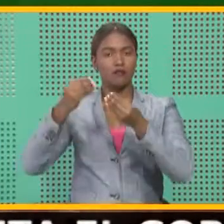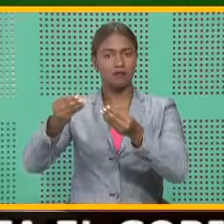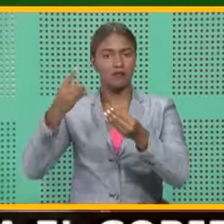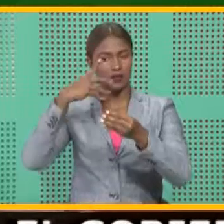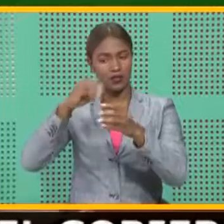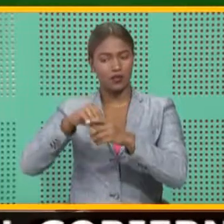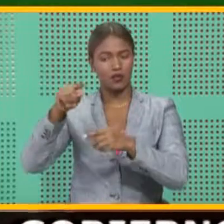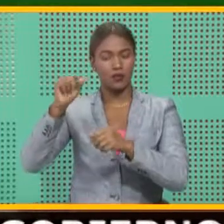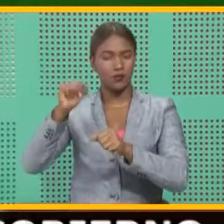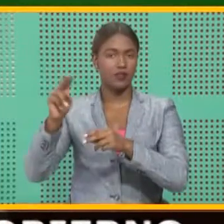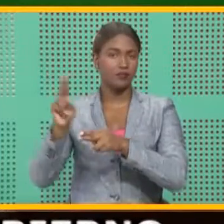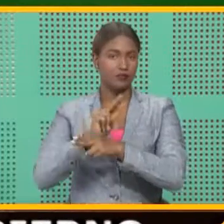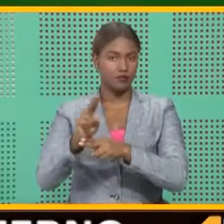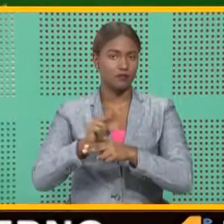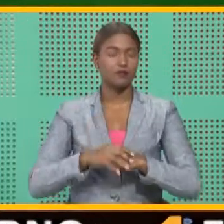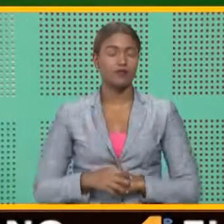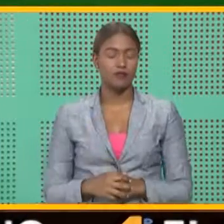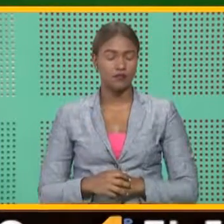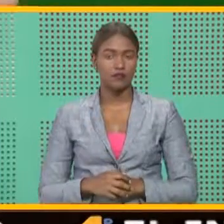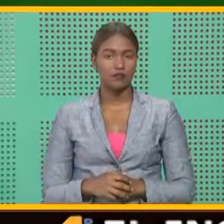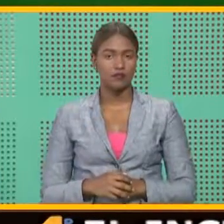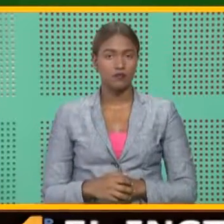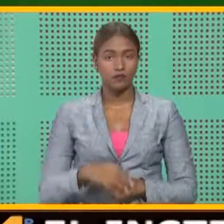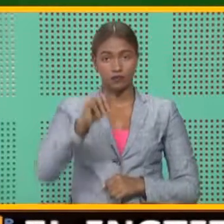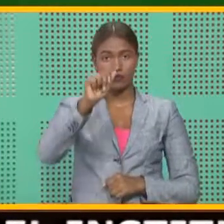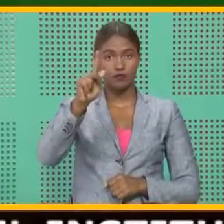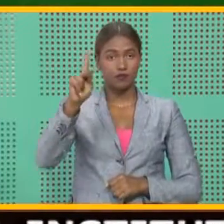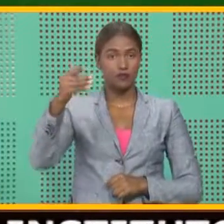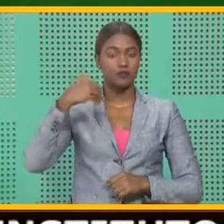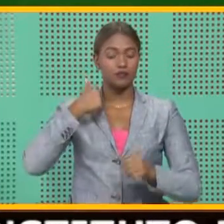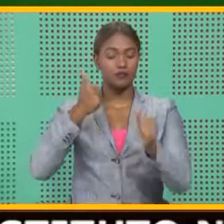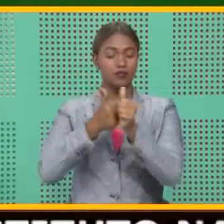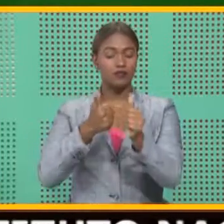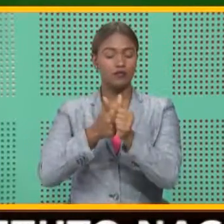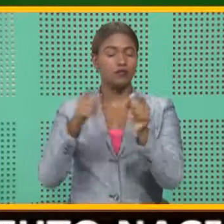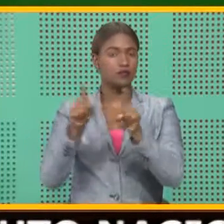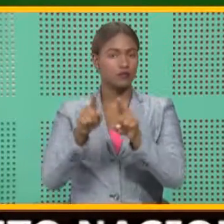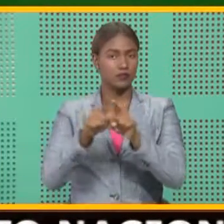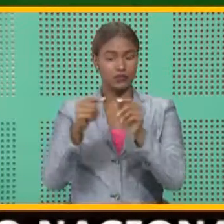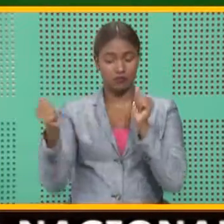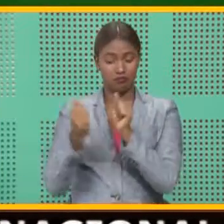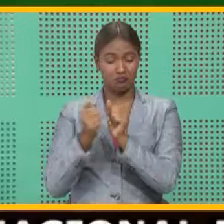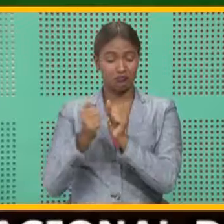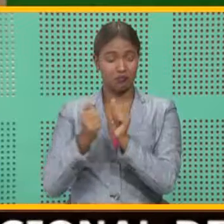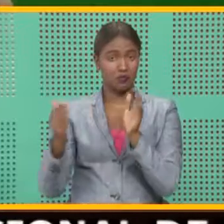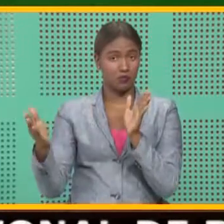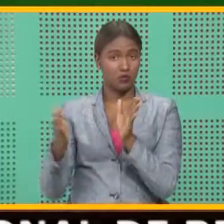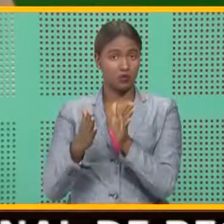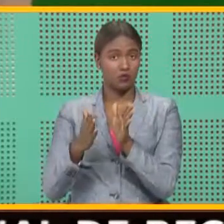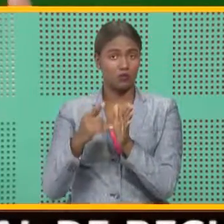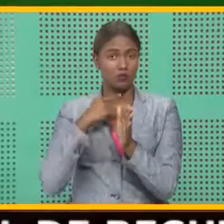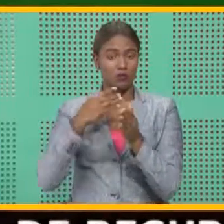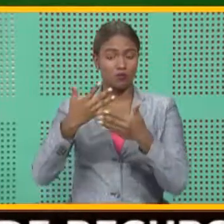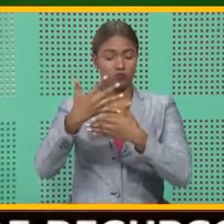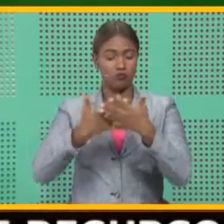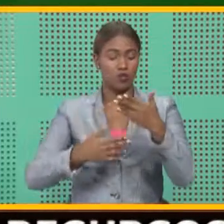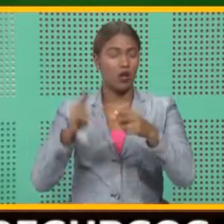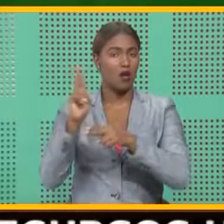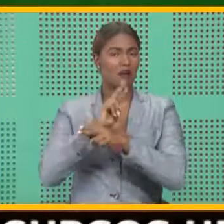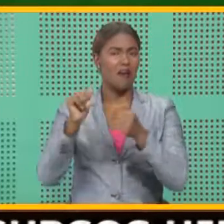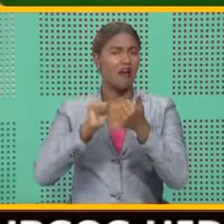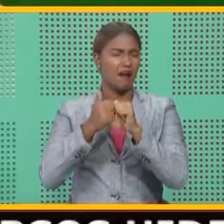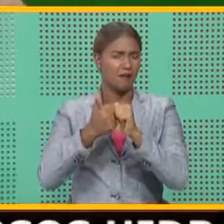para que ellos puedan utilizarlo. La aplicación misma tiene también ahí mismo, al lado, una guía, un manual,